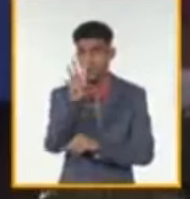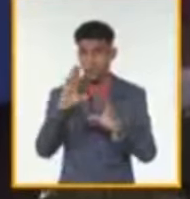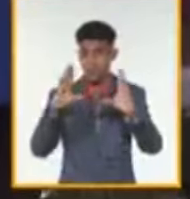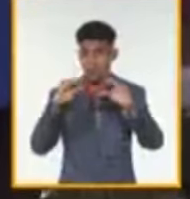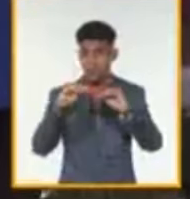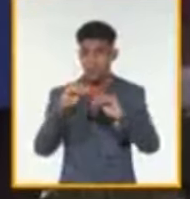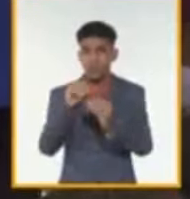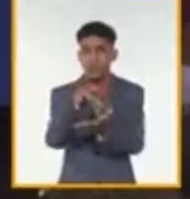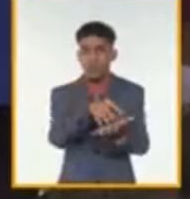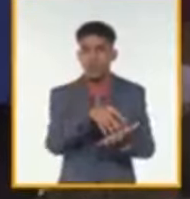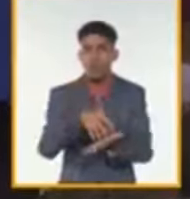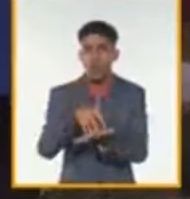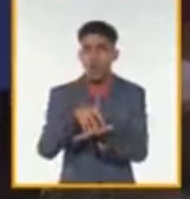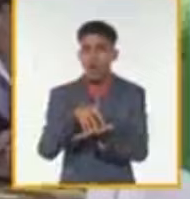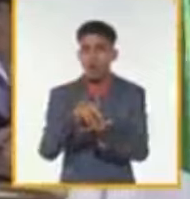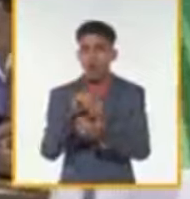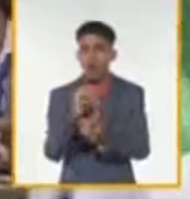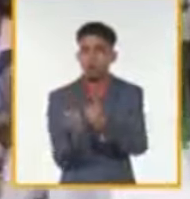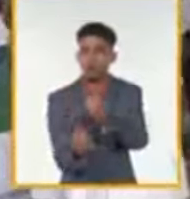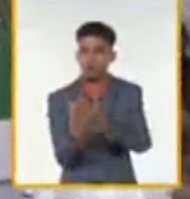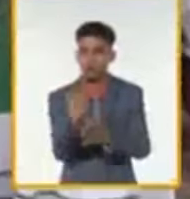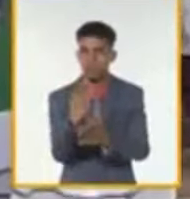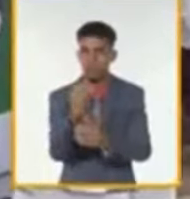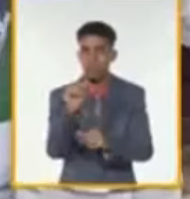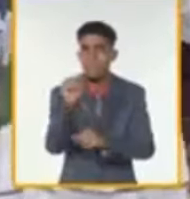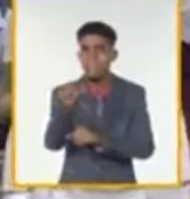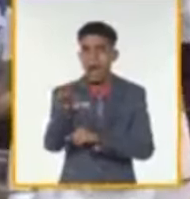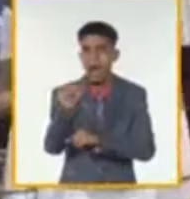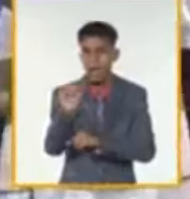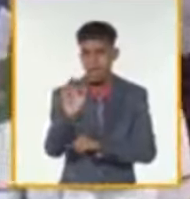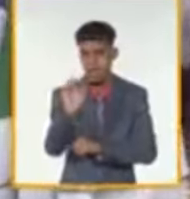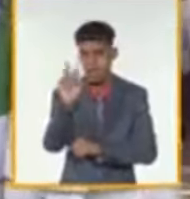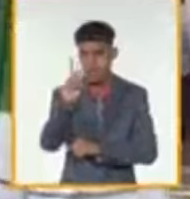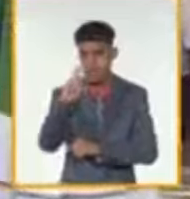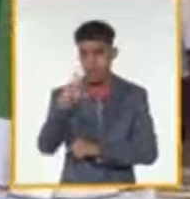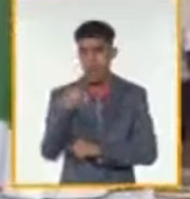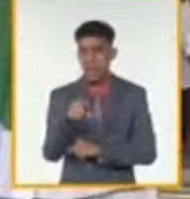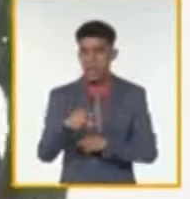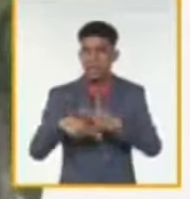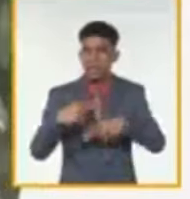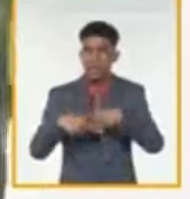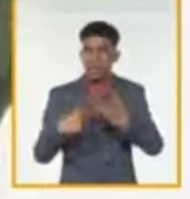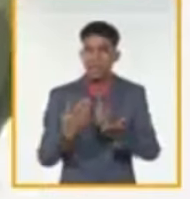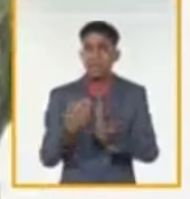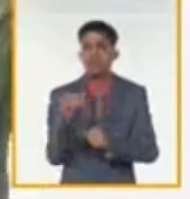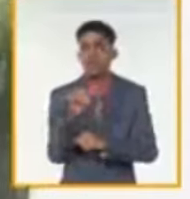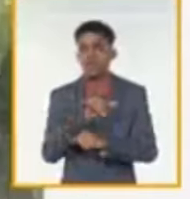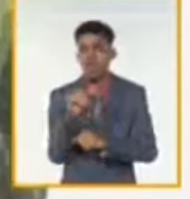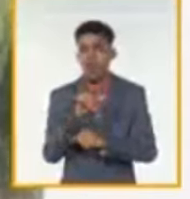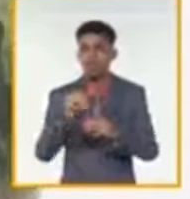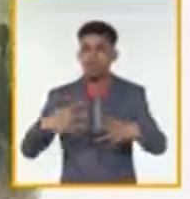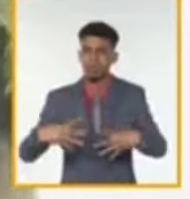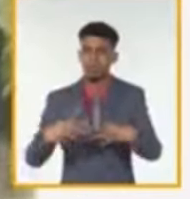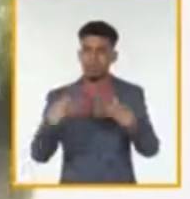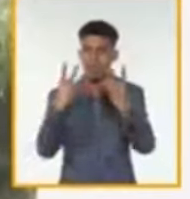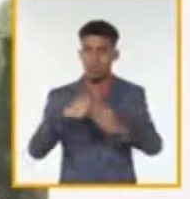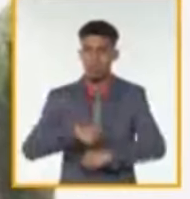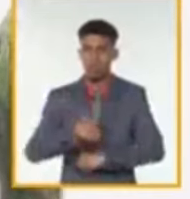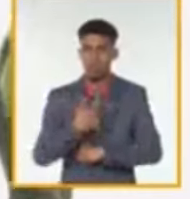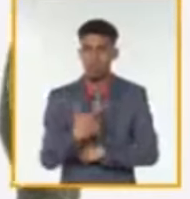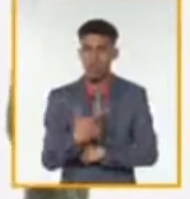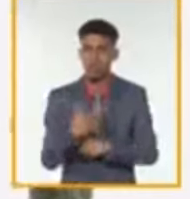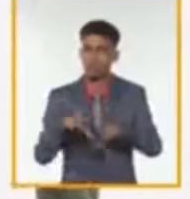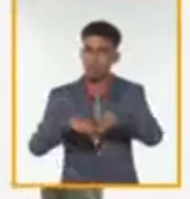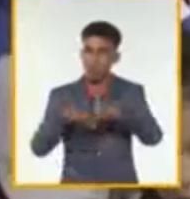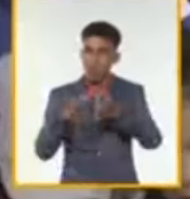en el sitio fundacional de la de la ciudad es decir en el parque estaríamos desarrollando eh una gala con todo el talento artístico que